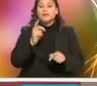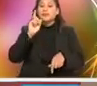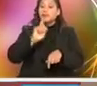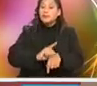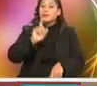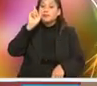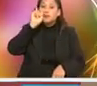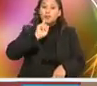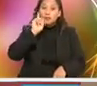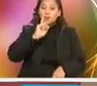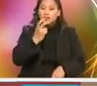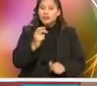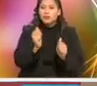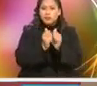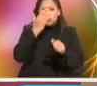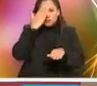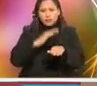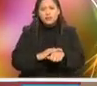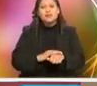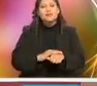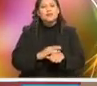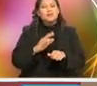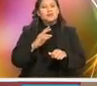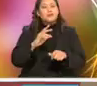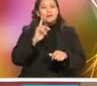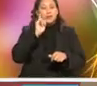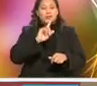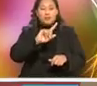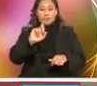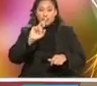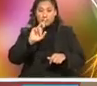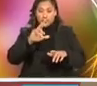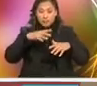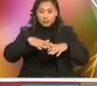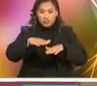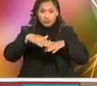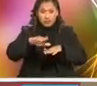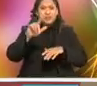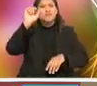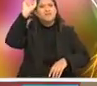Mujer conmemora un episodio muy triste donde 130 costureras que estaban exigiendo